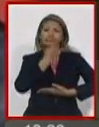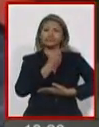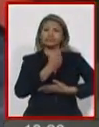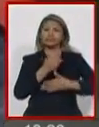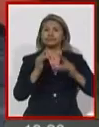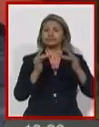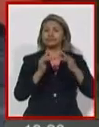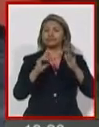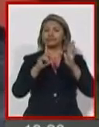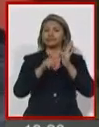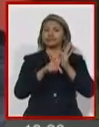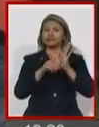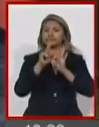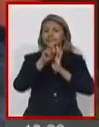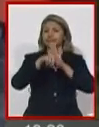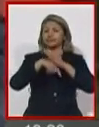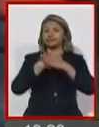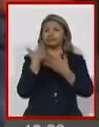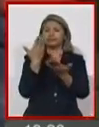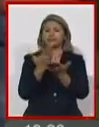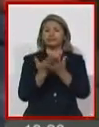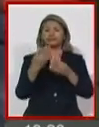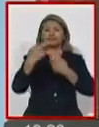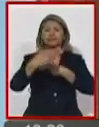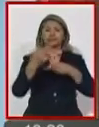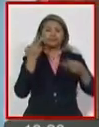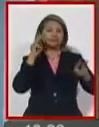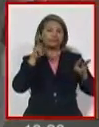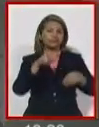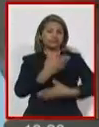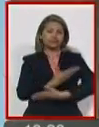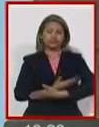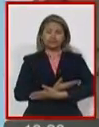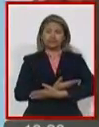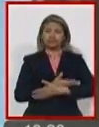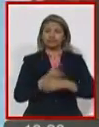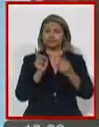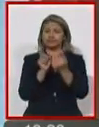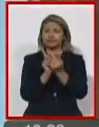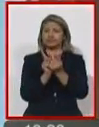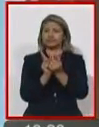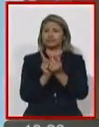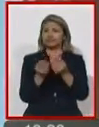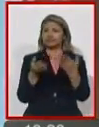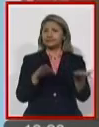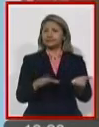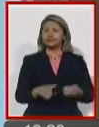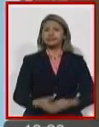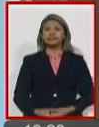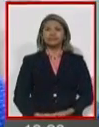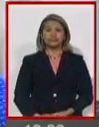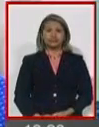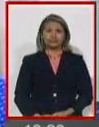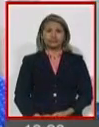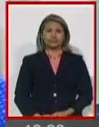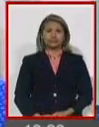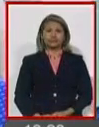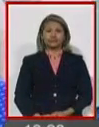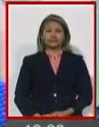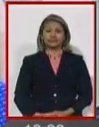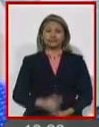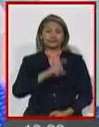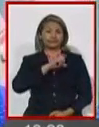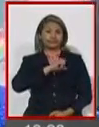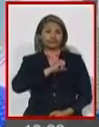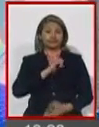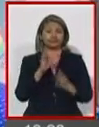en su cuna y después de una hora regresó a la habitación para ver a su hijo, donde lo encontró sin signos vitales. El patrullero, una vez que